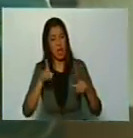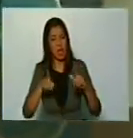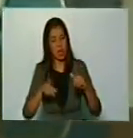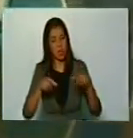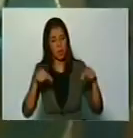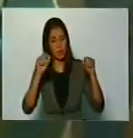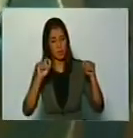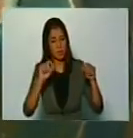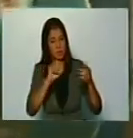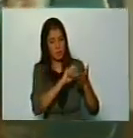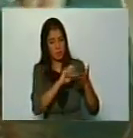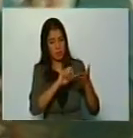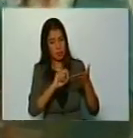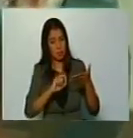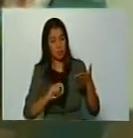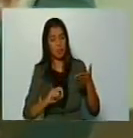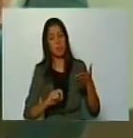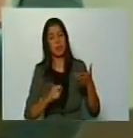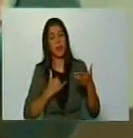desarrollar. Fíjense.